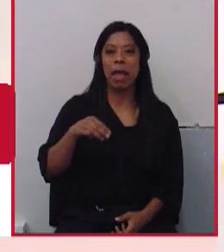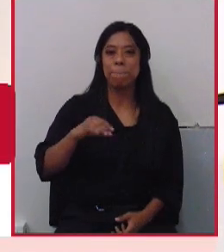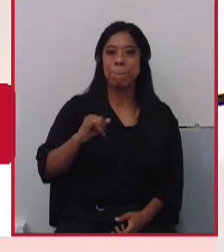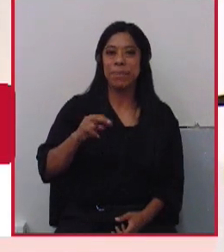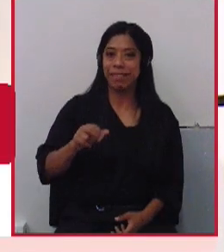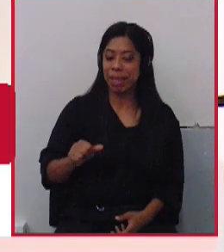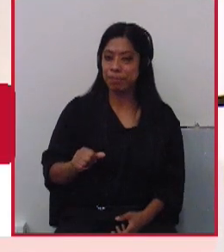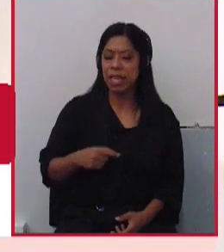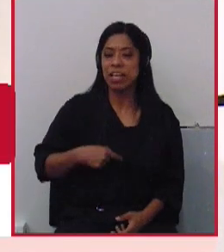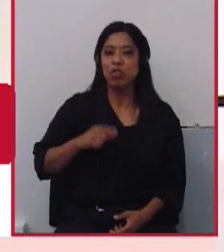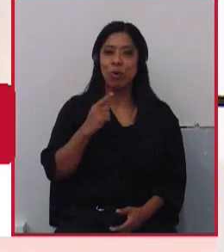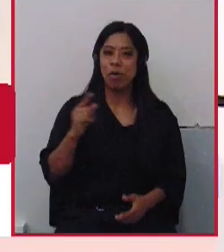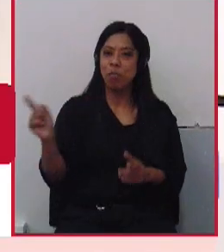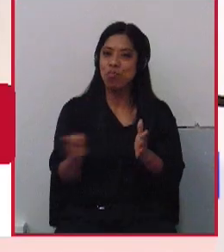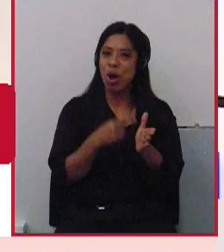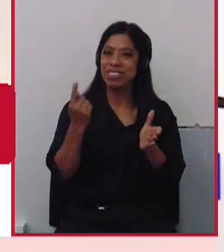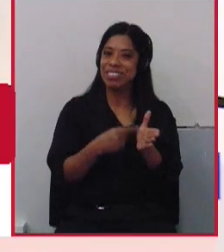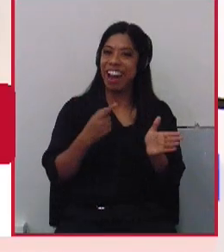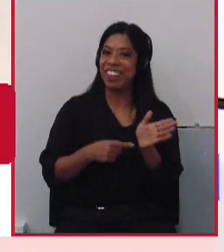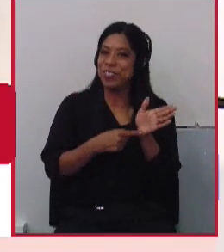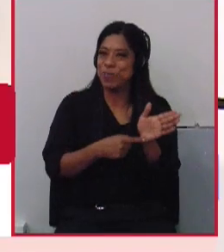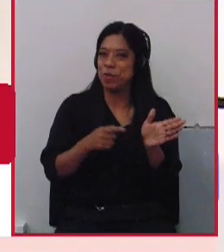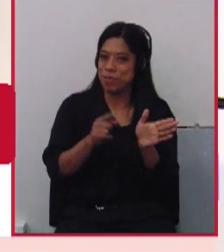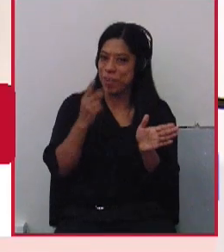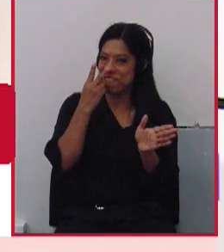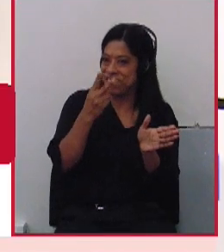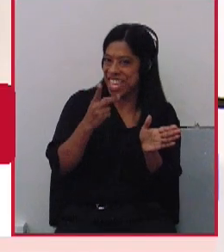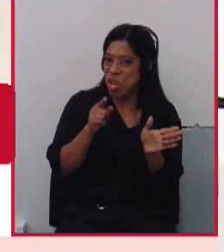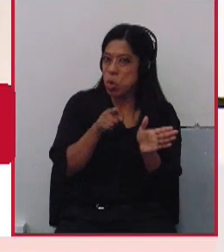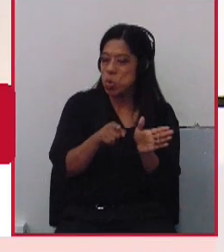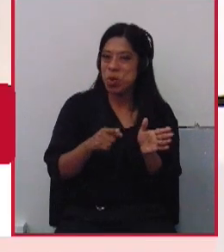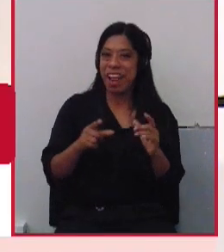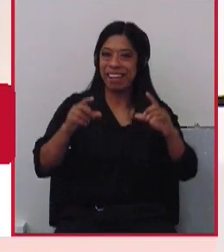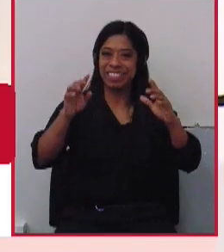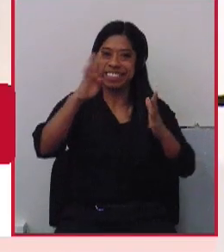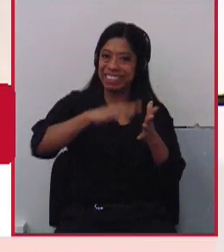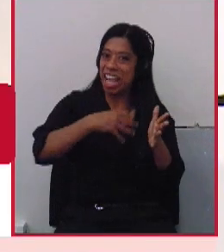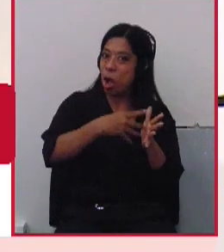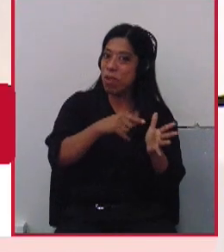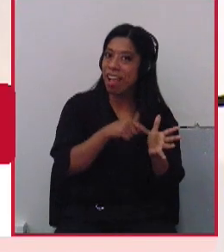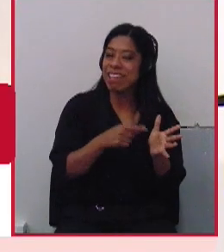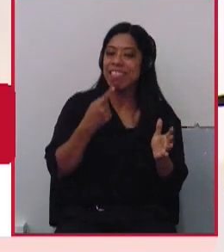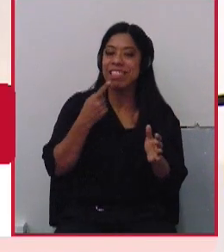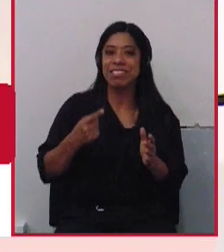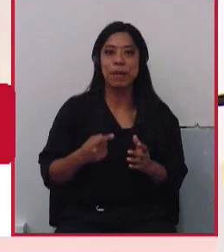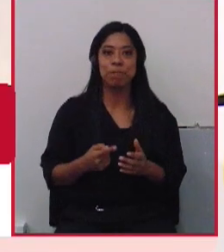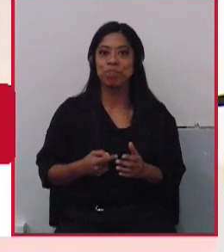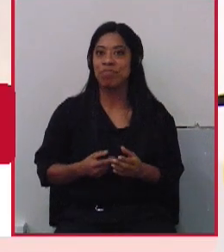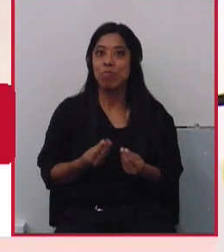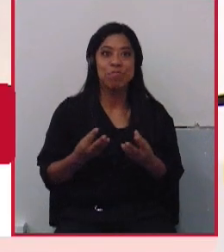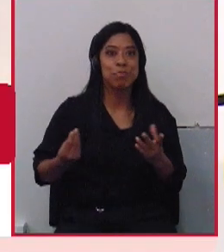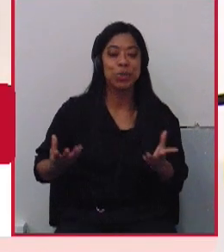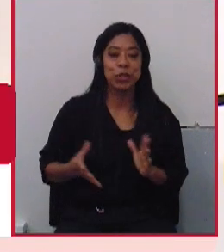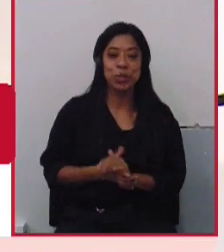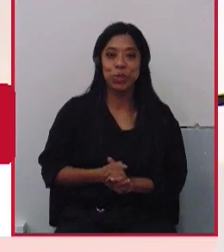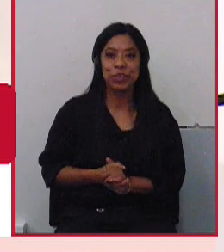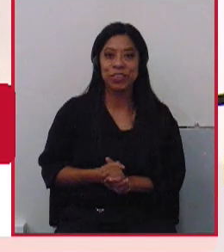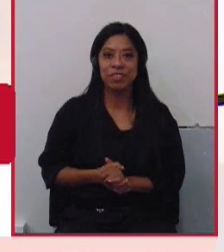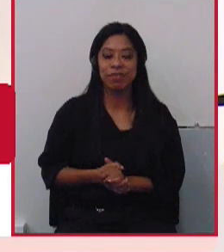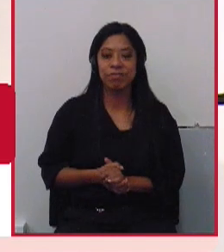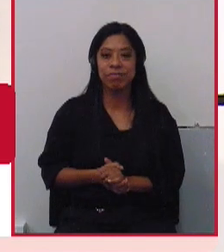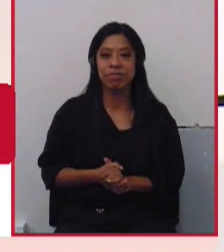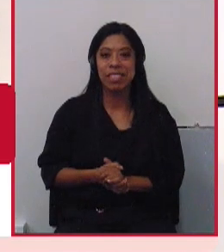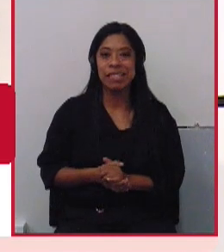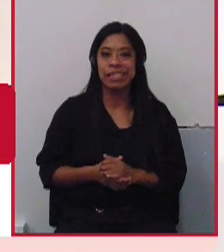Según uno de los slides que pusiste, había una tabla en donde la mayoría eran